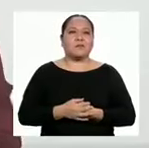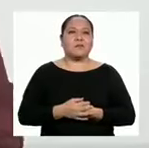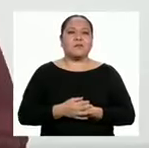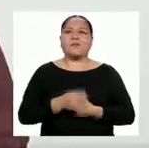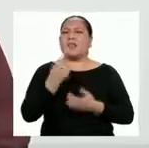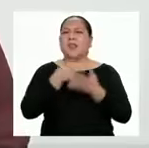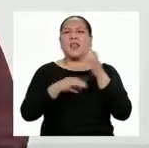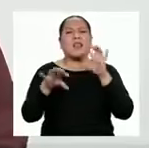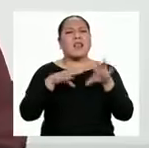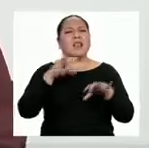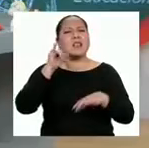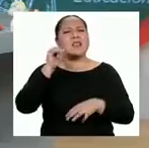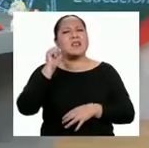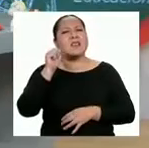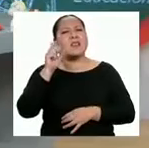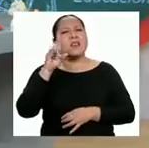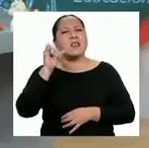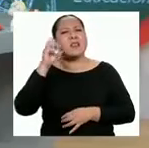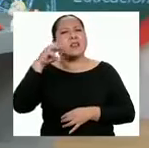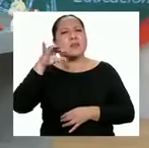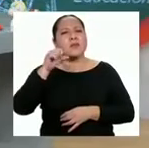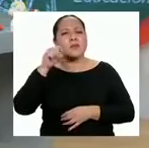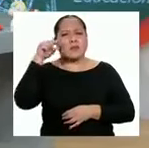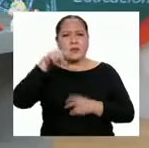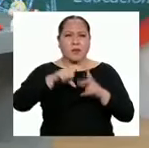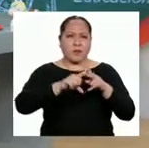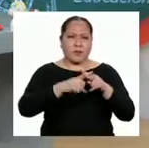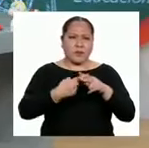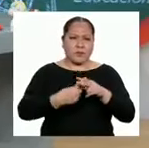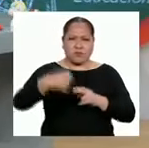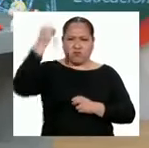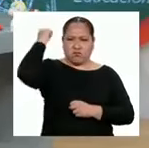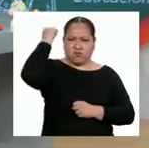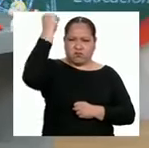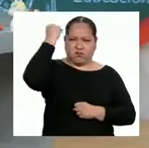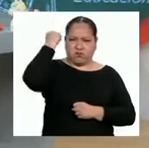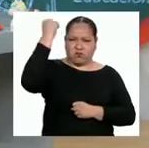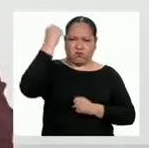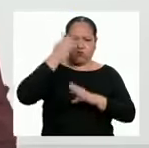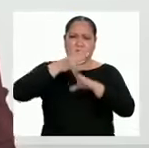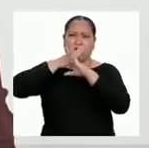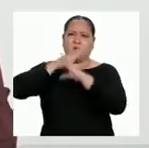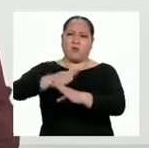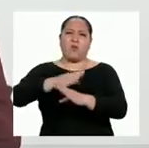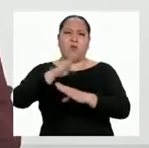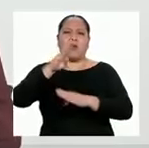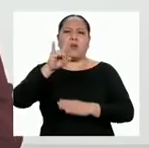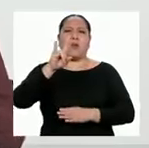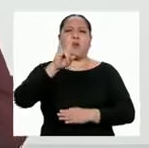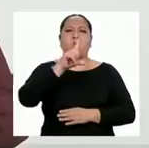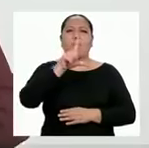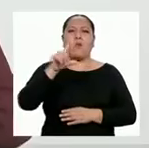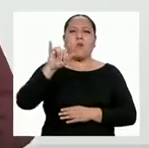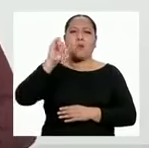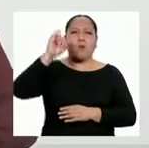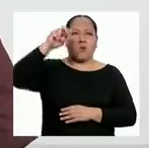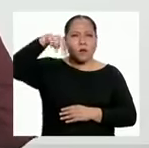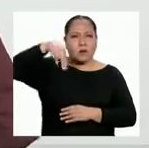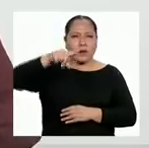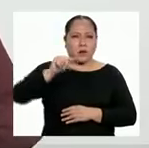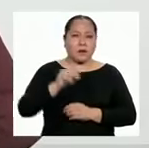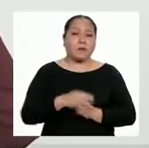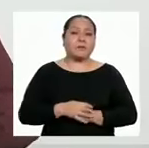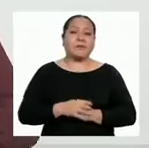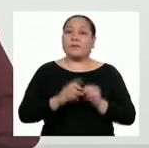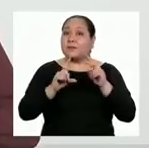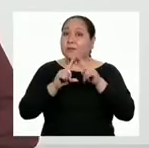¿Qué haces, Yaremis? Empezando una manifestación contra el bullying. Es importante tener un